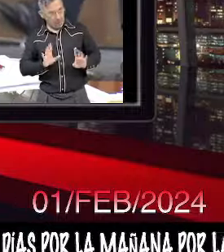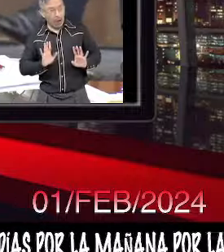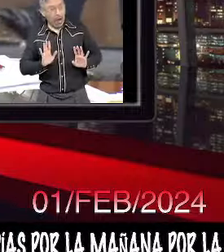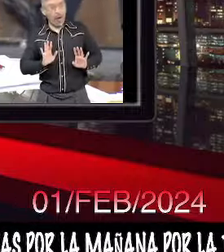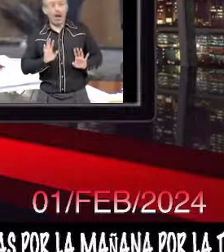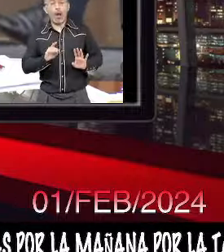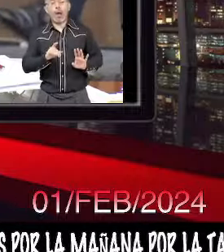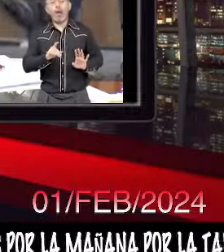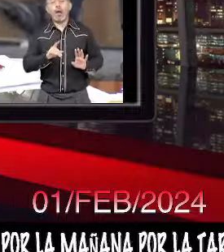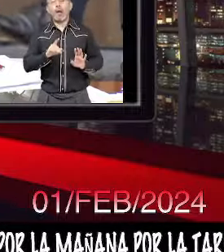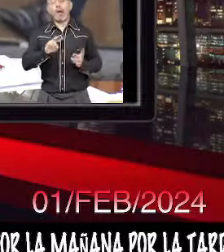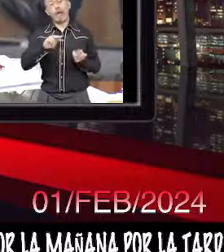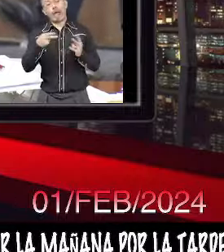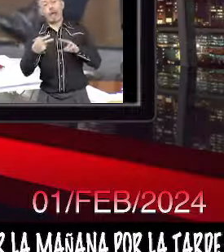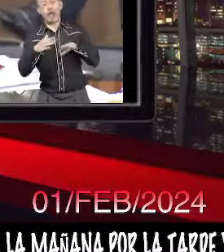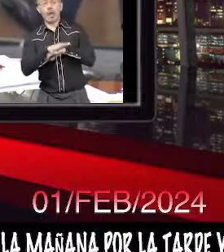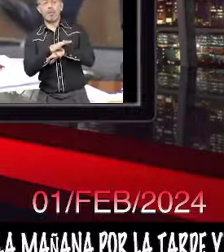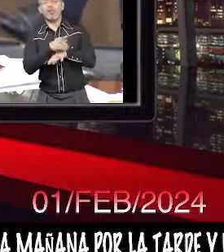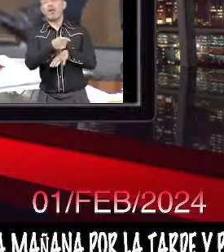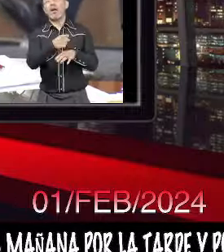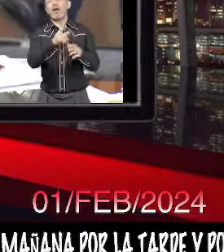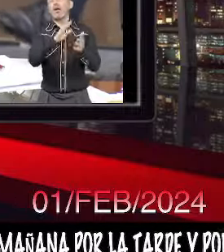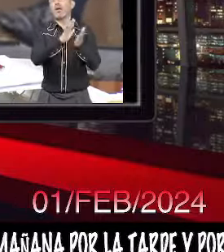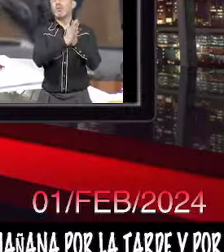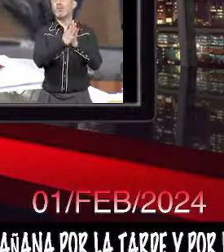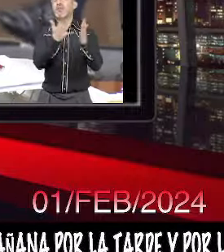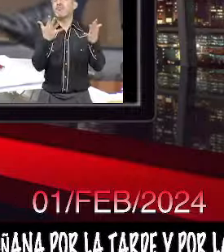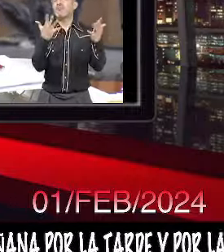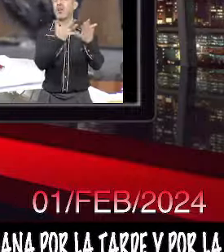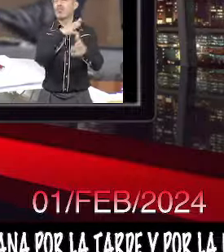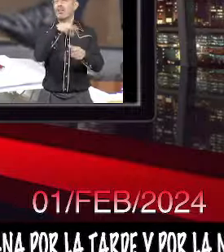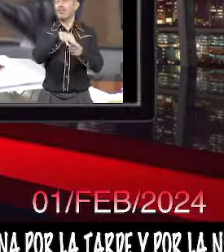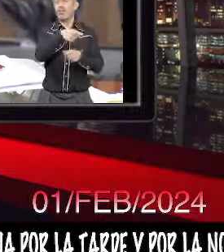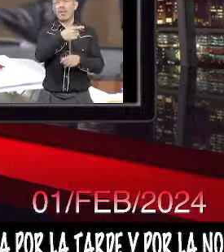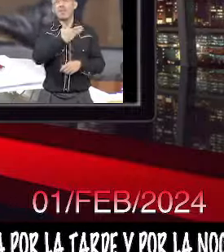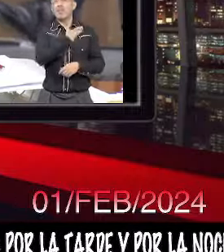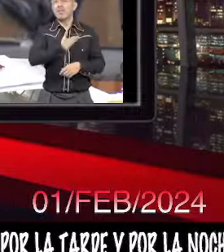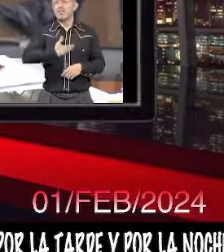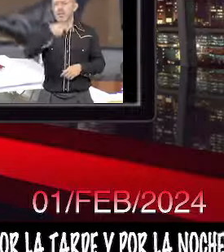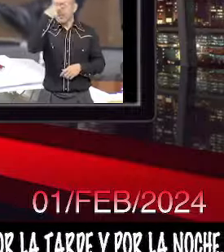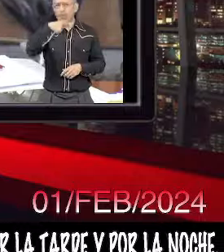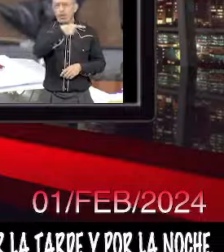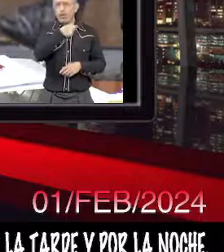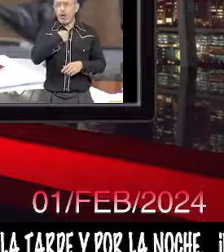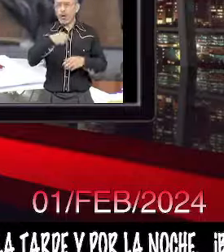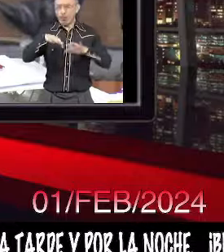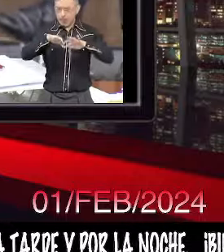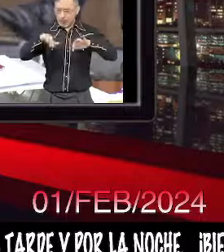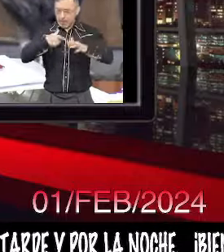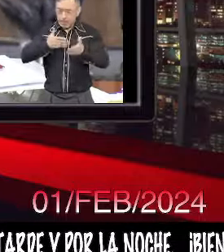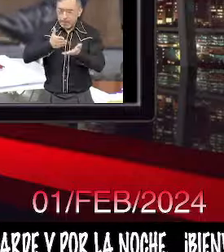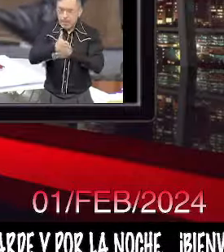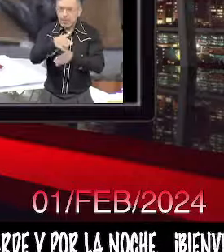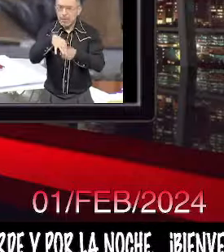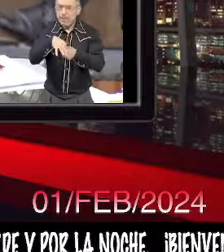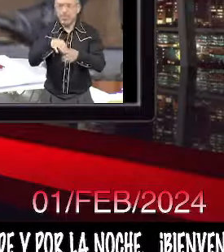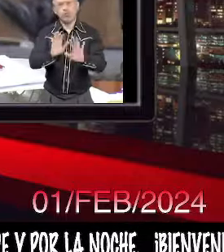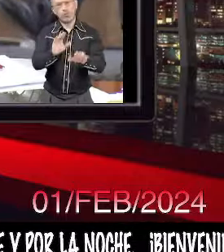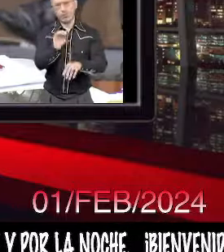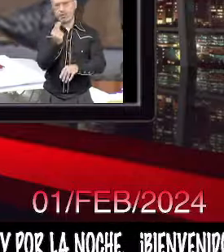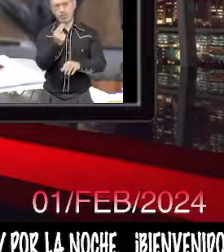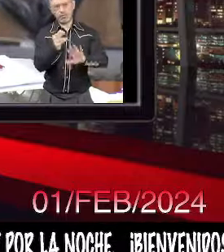electoral. El presidente de la República debe de abstenerse de participar. No porque lo digo yo, porque lo